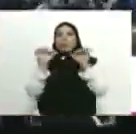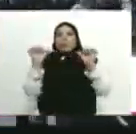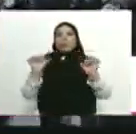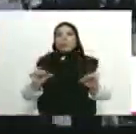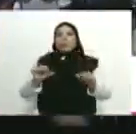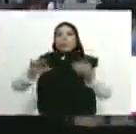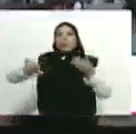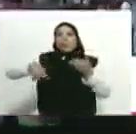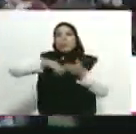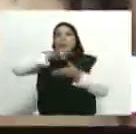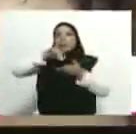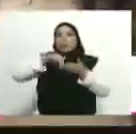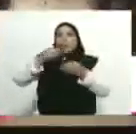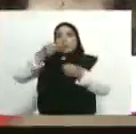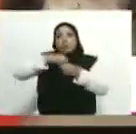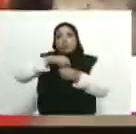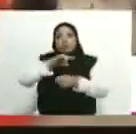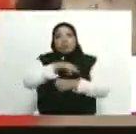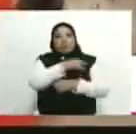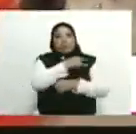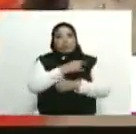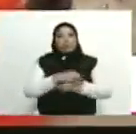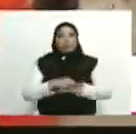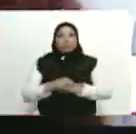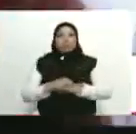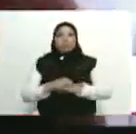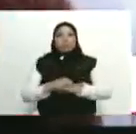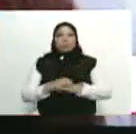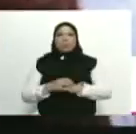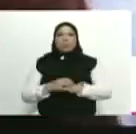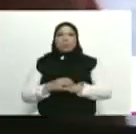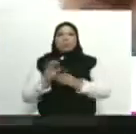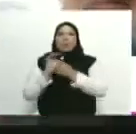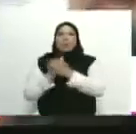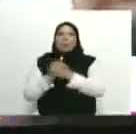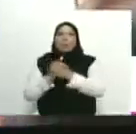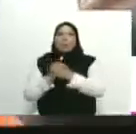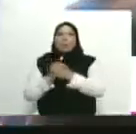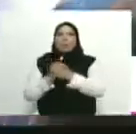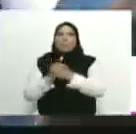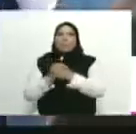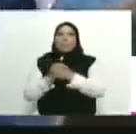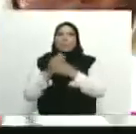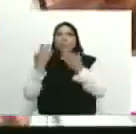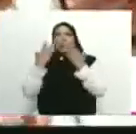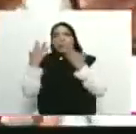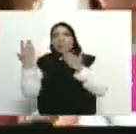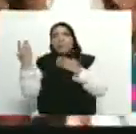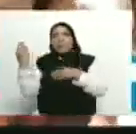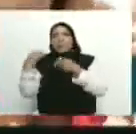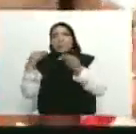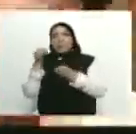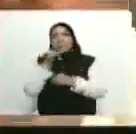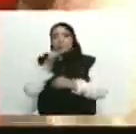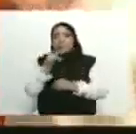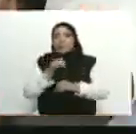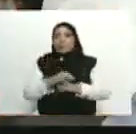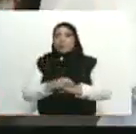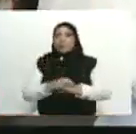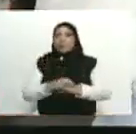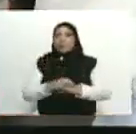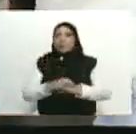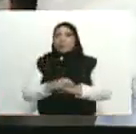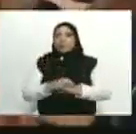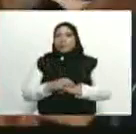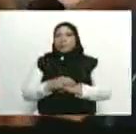Nacional de Ingresos. Ah, ministra, compañera, Sandra Oblita, adelante. Muy buenas